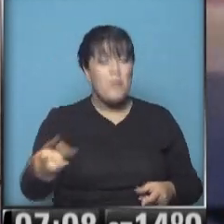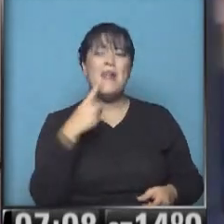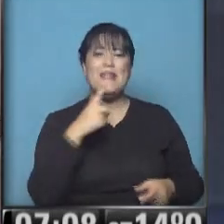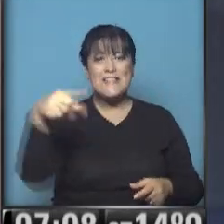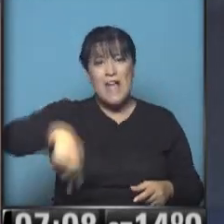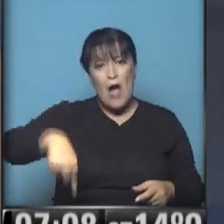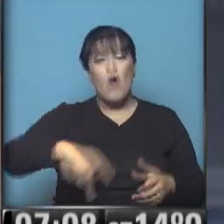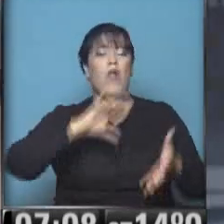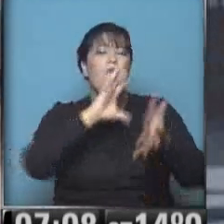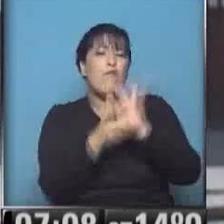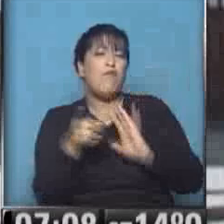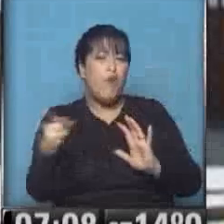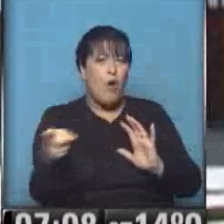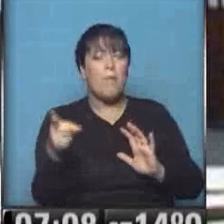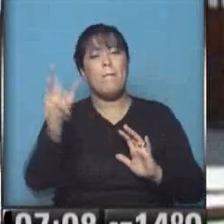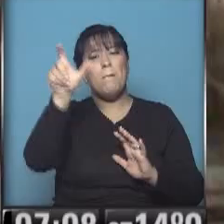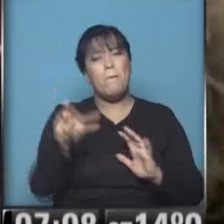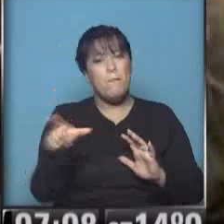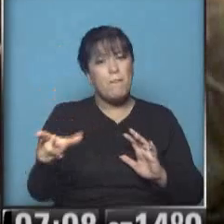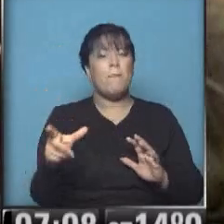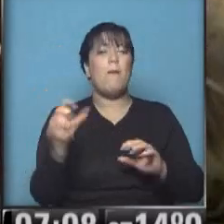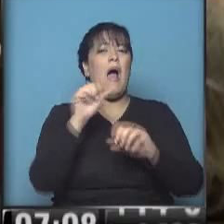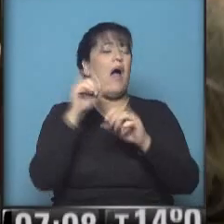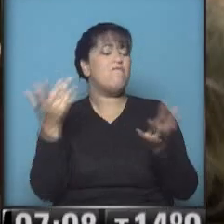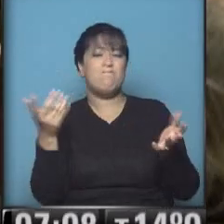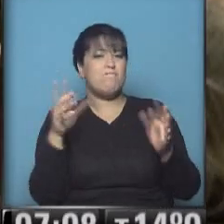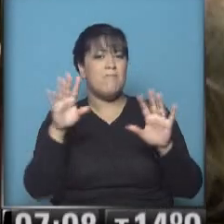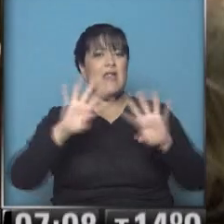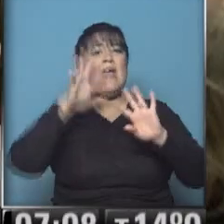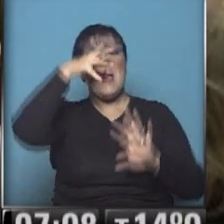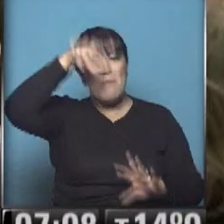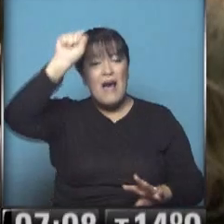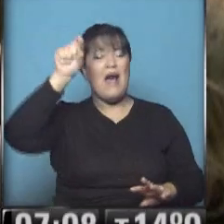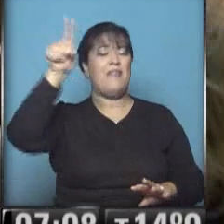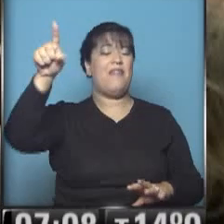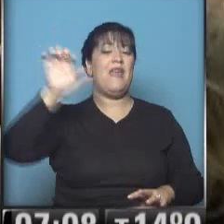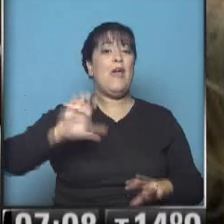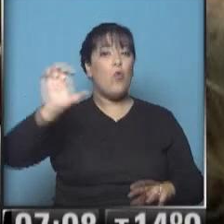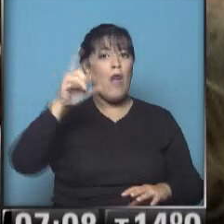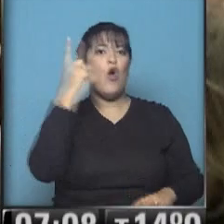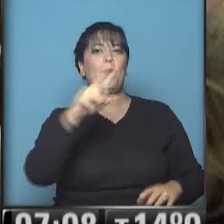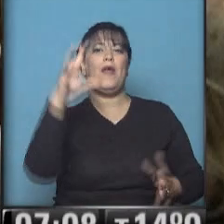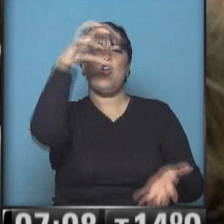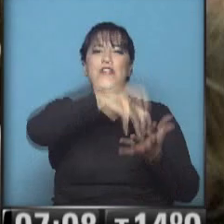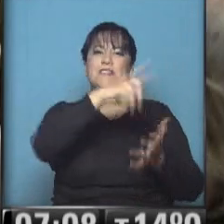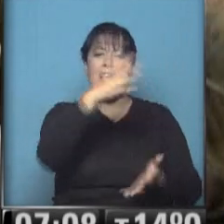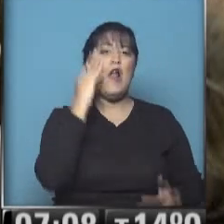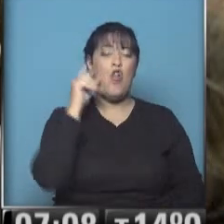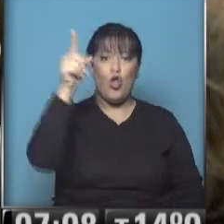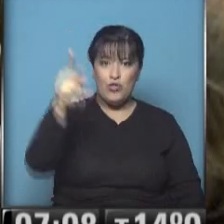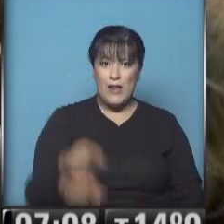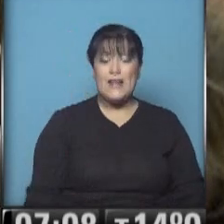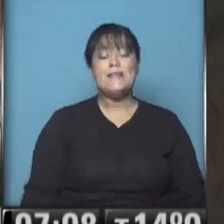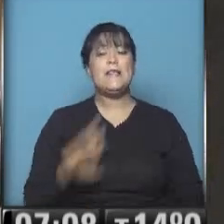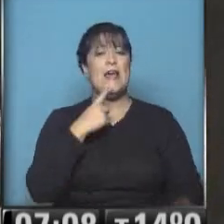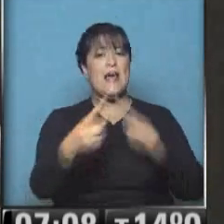en función de su estado de asilo en la Embajada de Ecuador en Londres. Al señalarlo en una entrevista